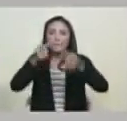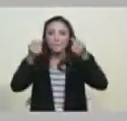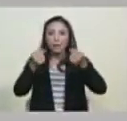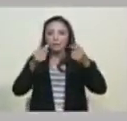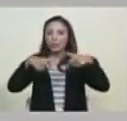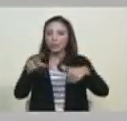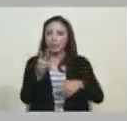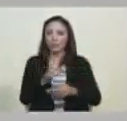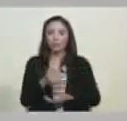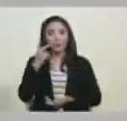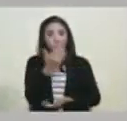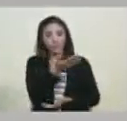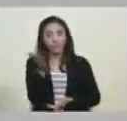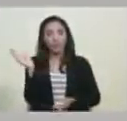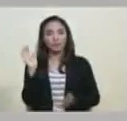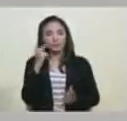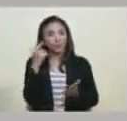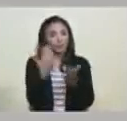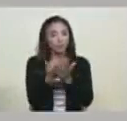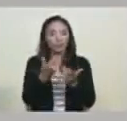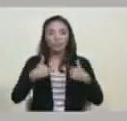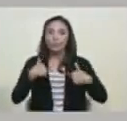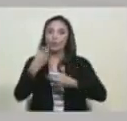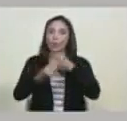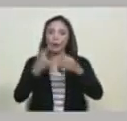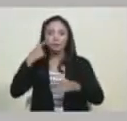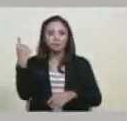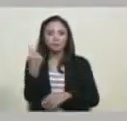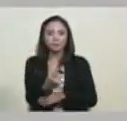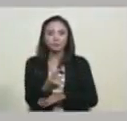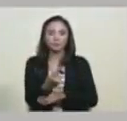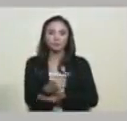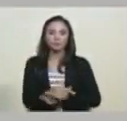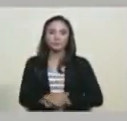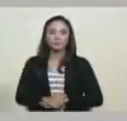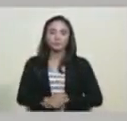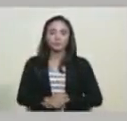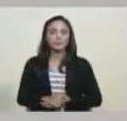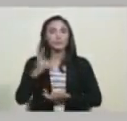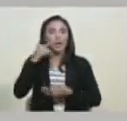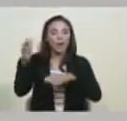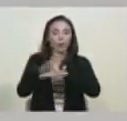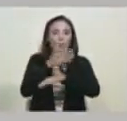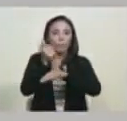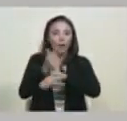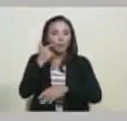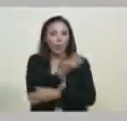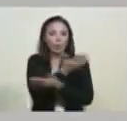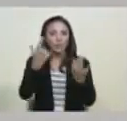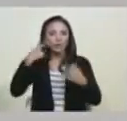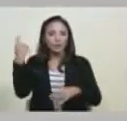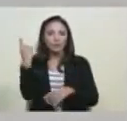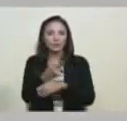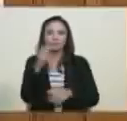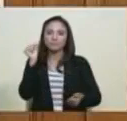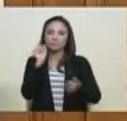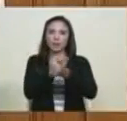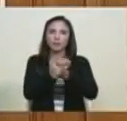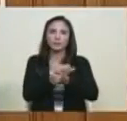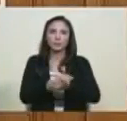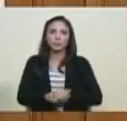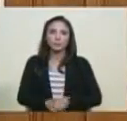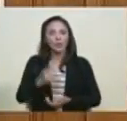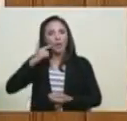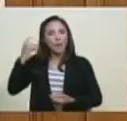en Venezuela. Ustedes verán. Yo lo que digo, lo cumplo y lo hago. Así será. Asesino, criminal.